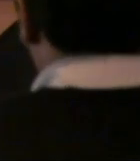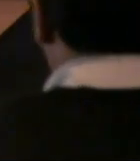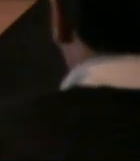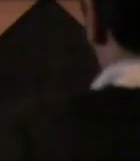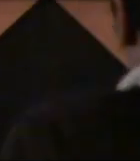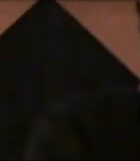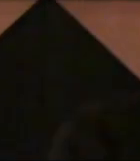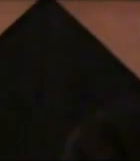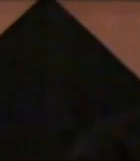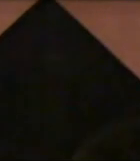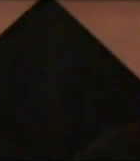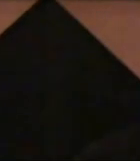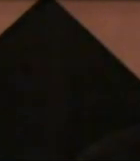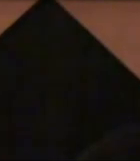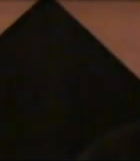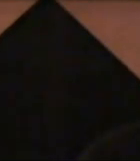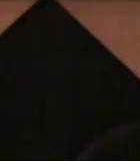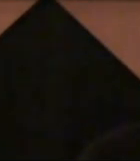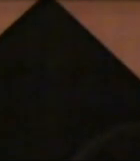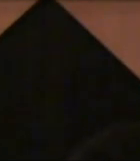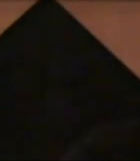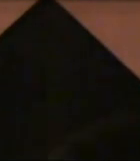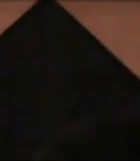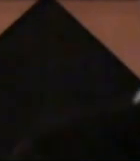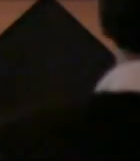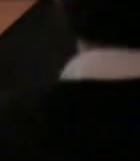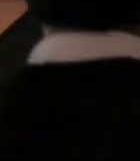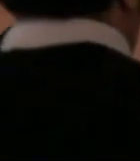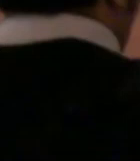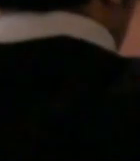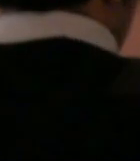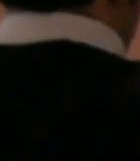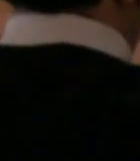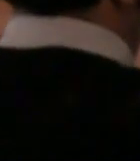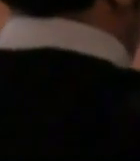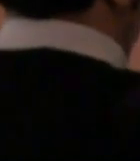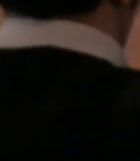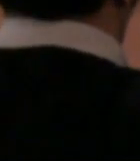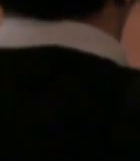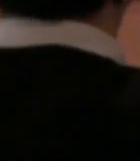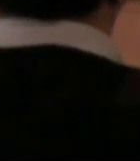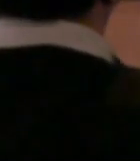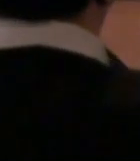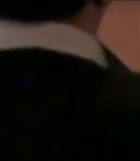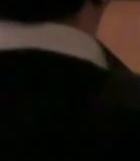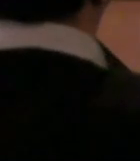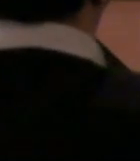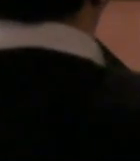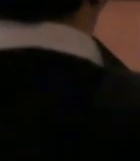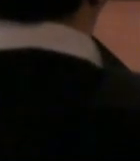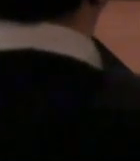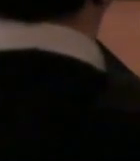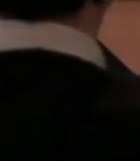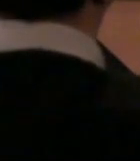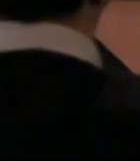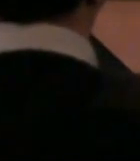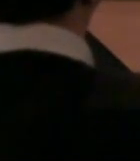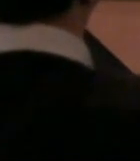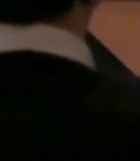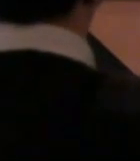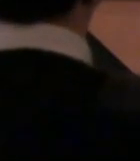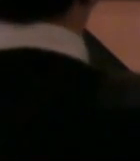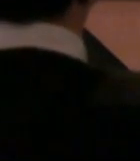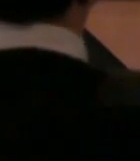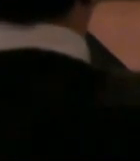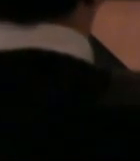en Filología Española, premio extraordinario de licenciatura, premio extraordinario de doctorado, vigésimo premio nacional de